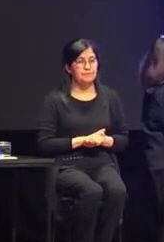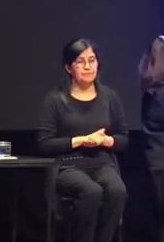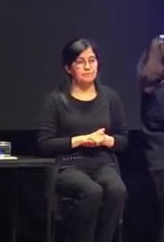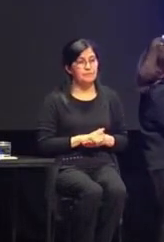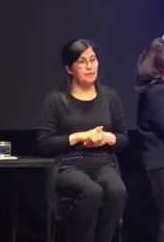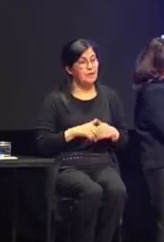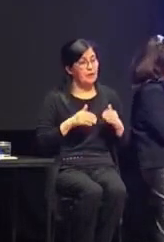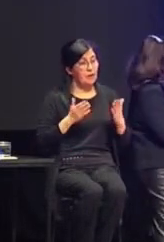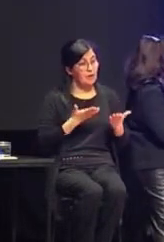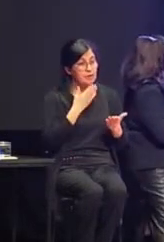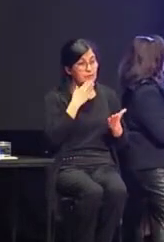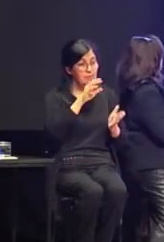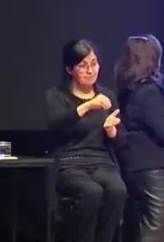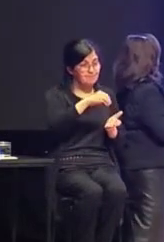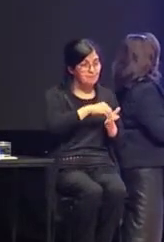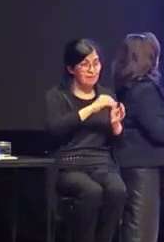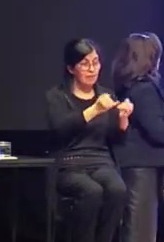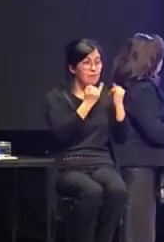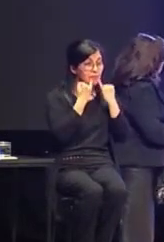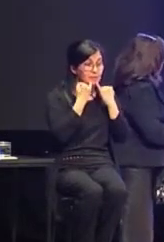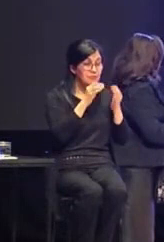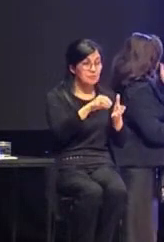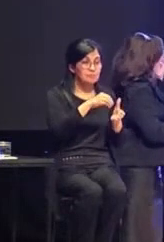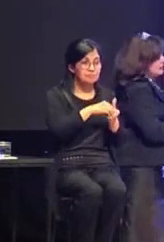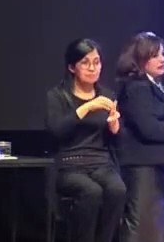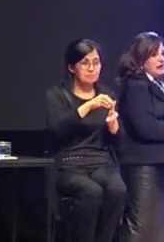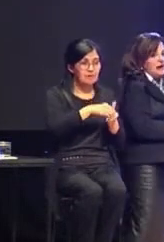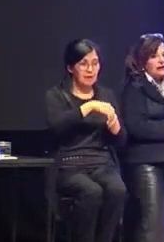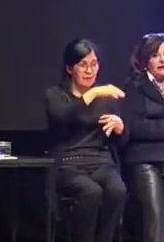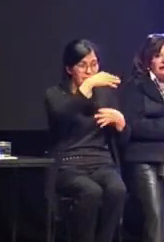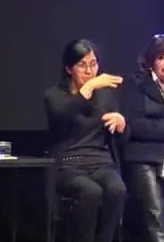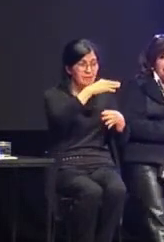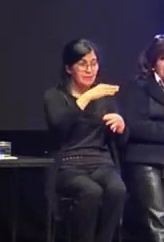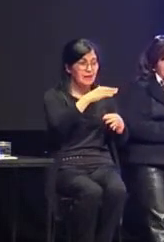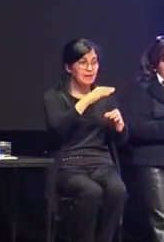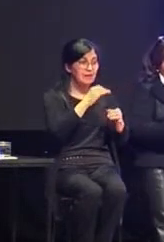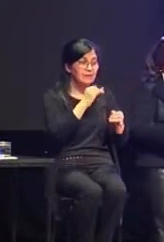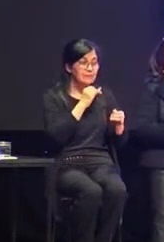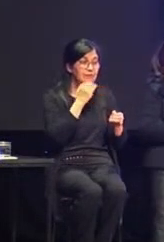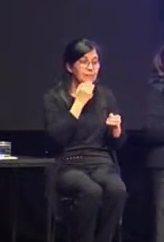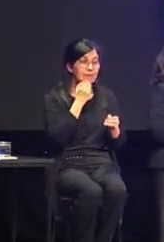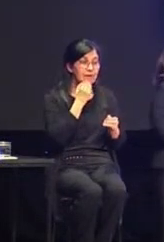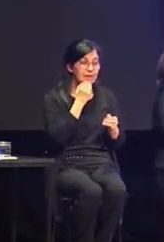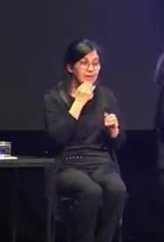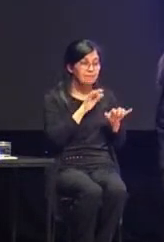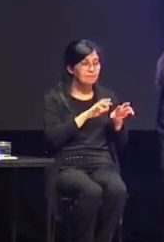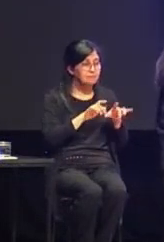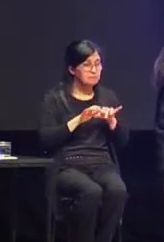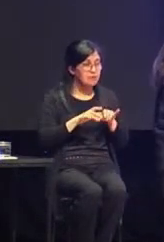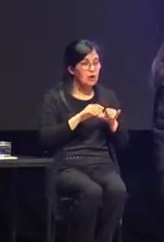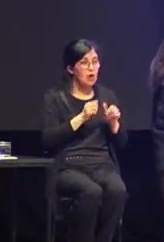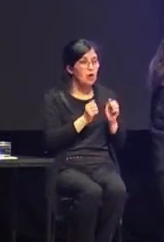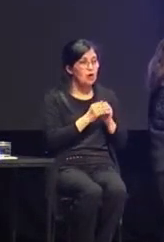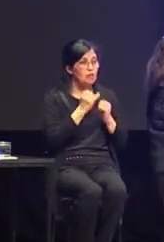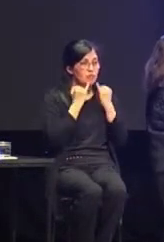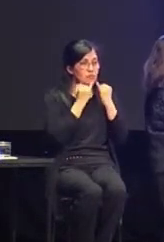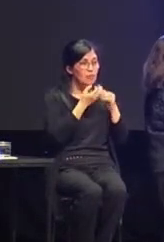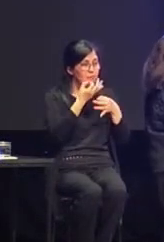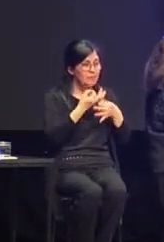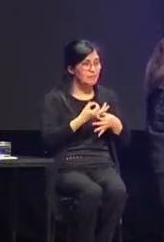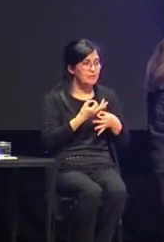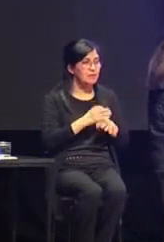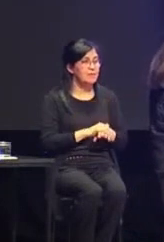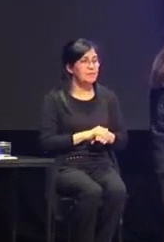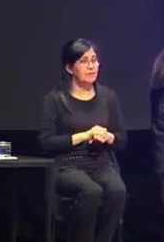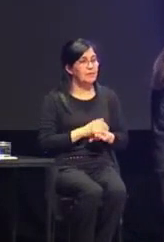Y vamos a recolectar la información en una ficha digital de datos específica, que ya